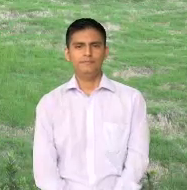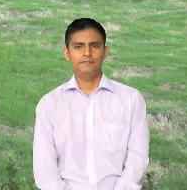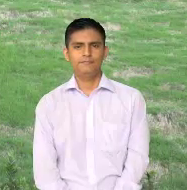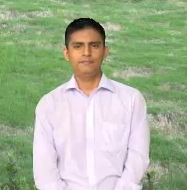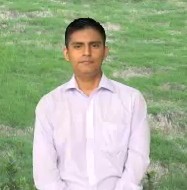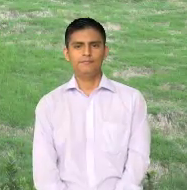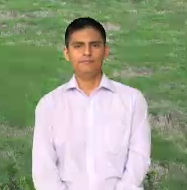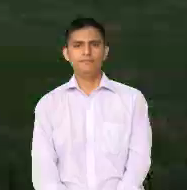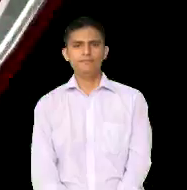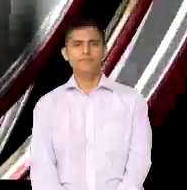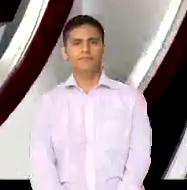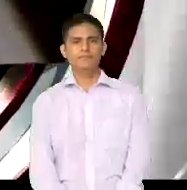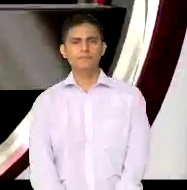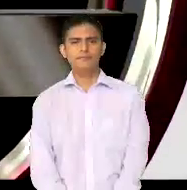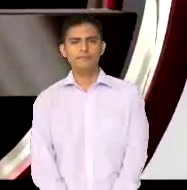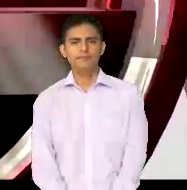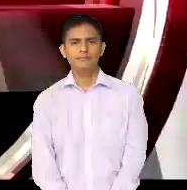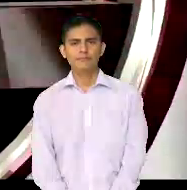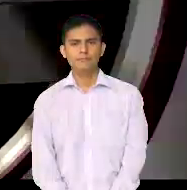de este tema